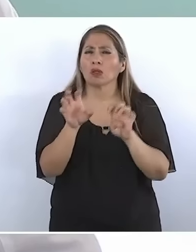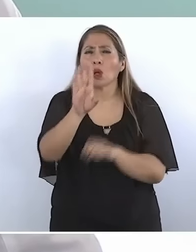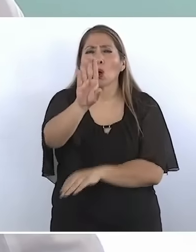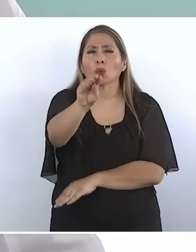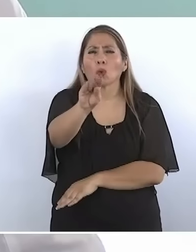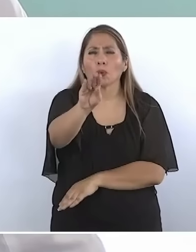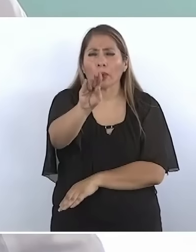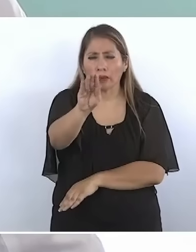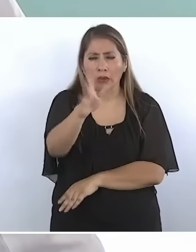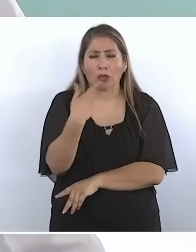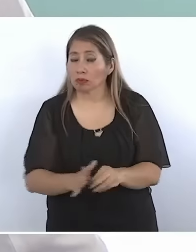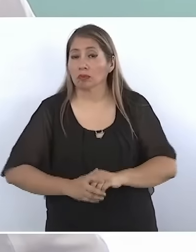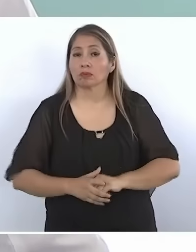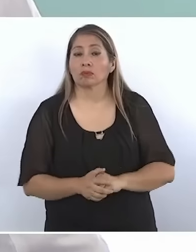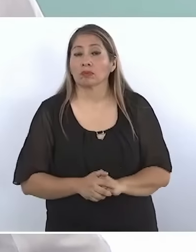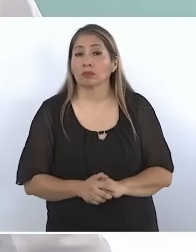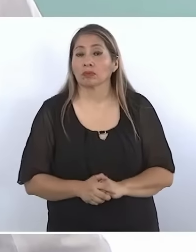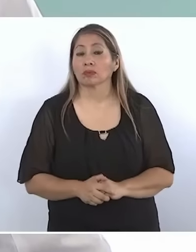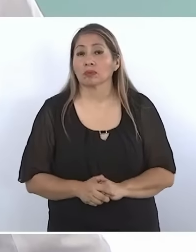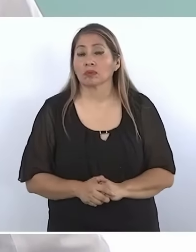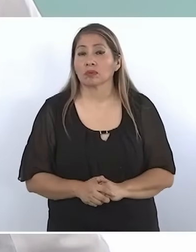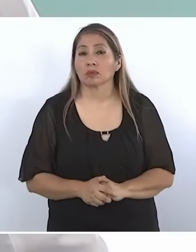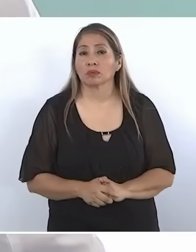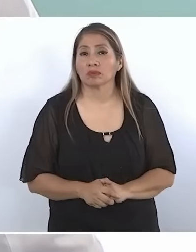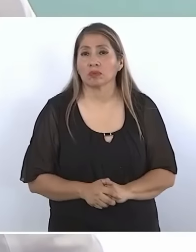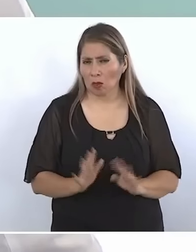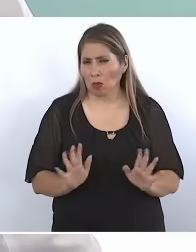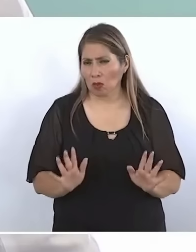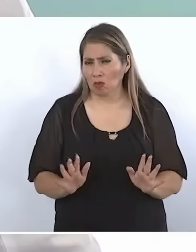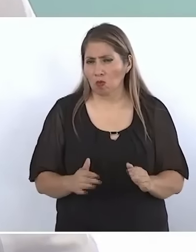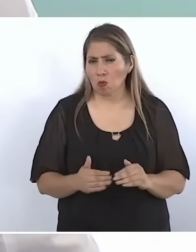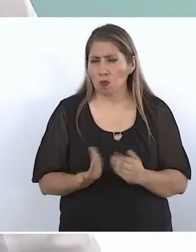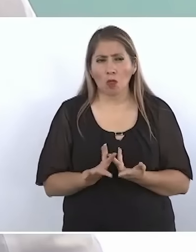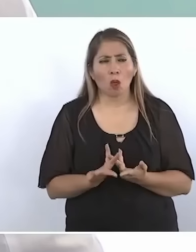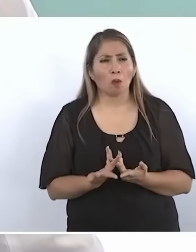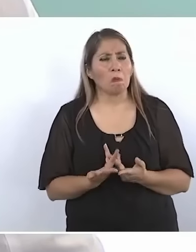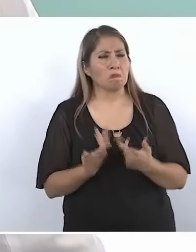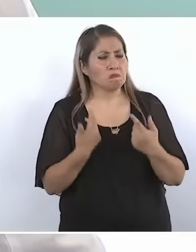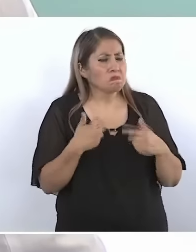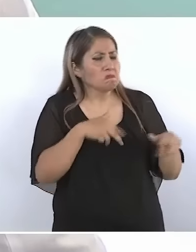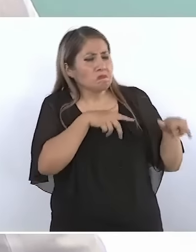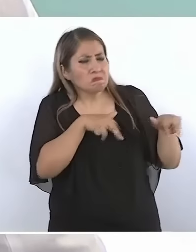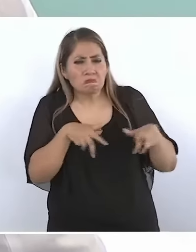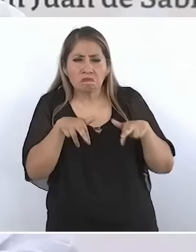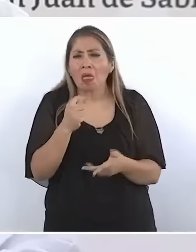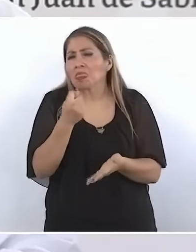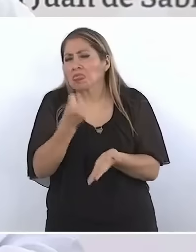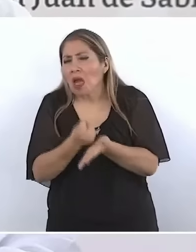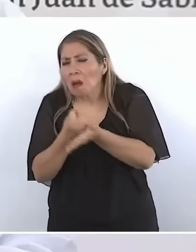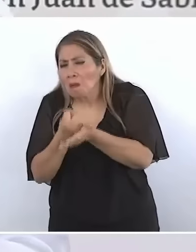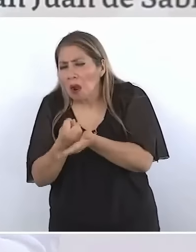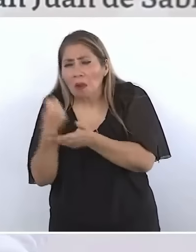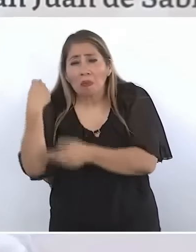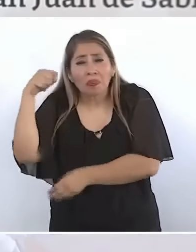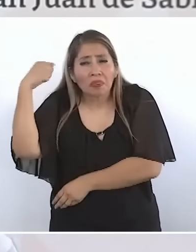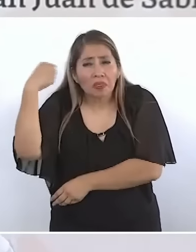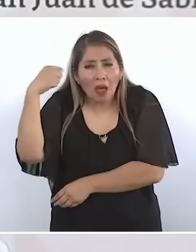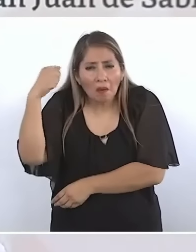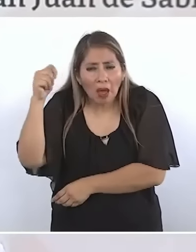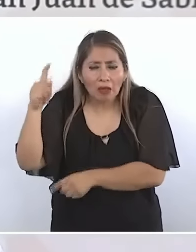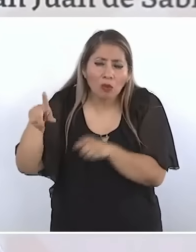1990, emprendimos un éxodo. Caminamos de Tabasco a México y se llamó